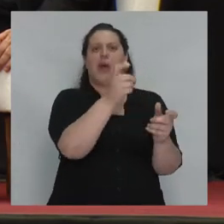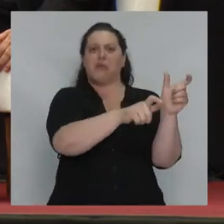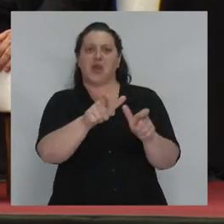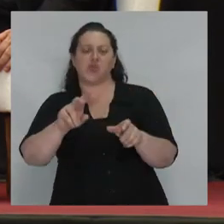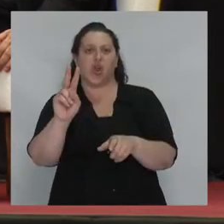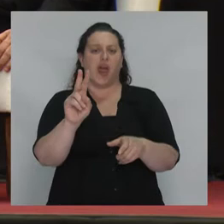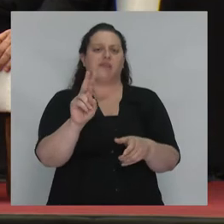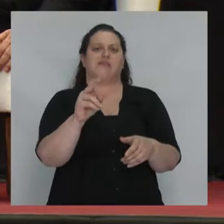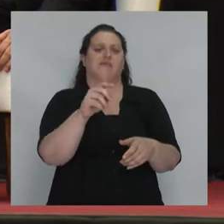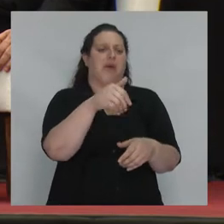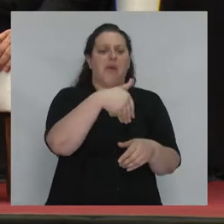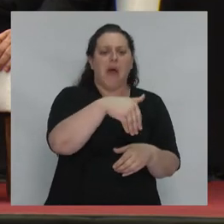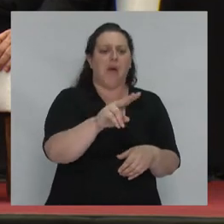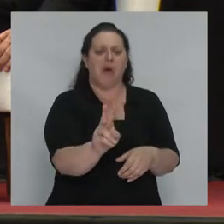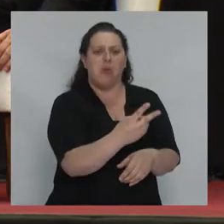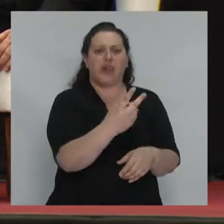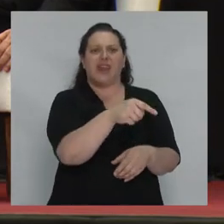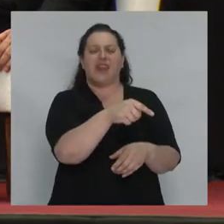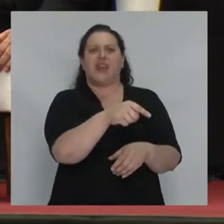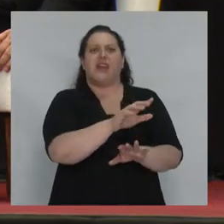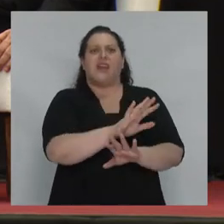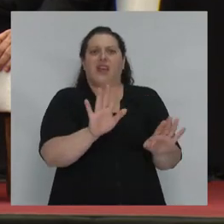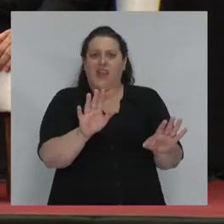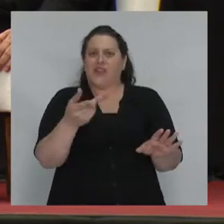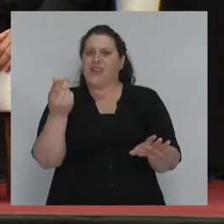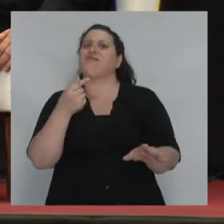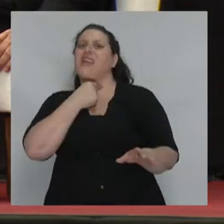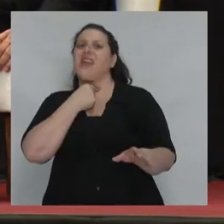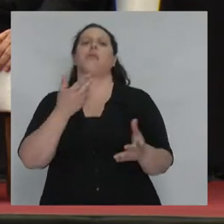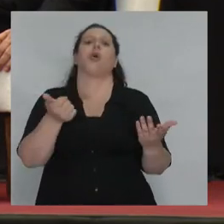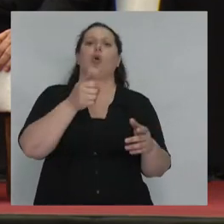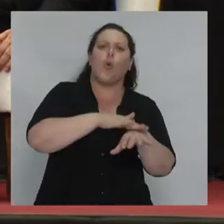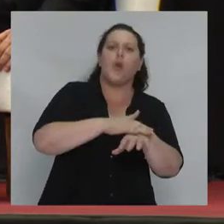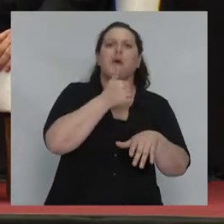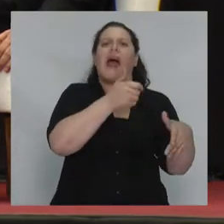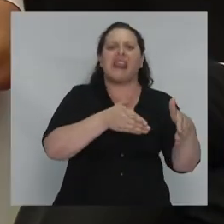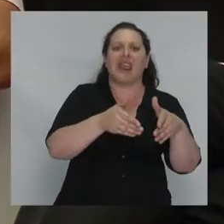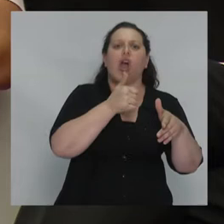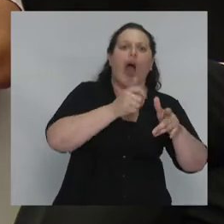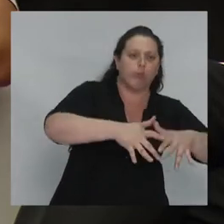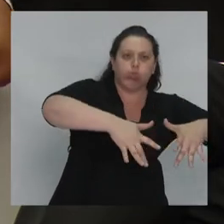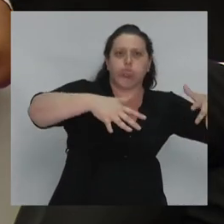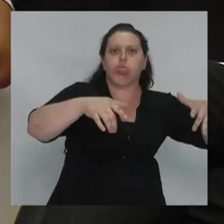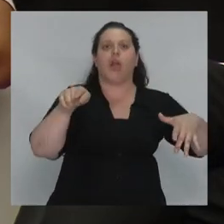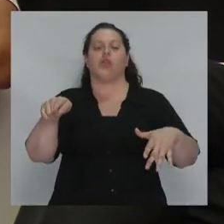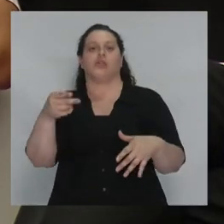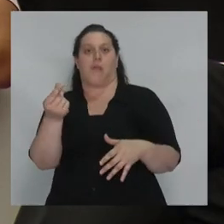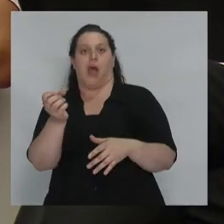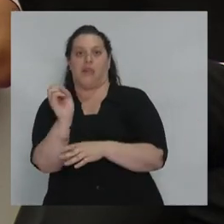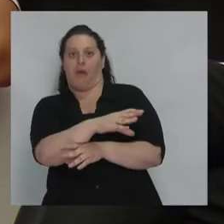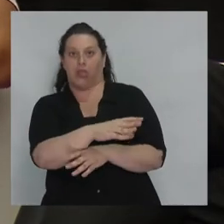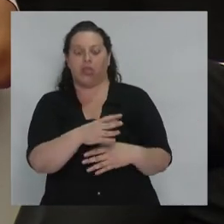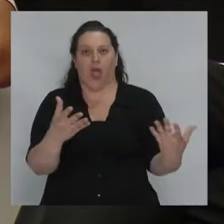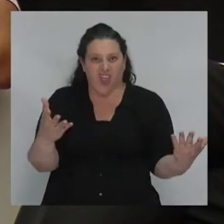gente que está en una tragedia de un desbordamiento de un río. Eso da para sacar a una persona de